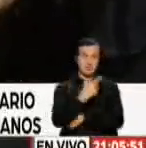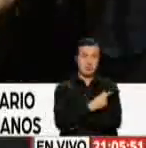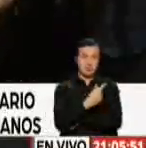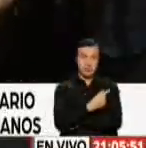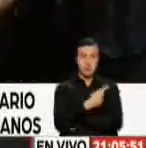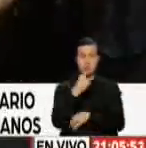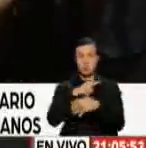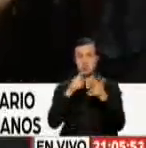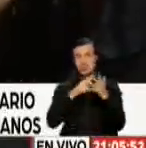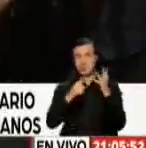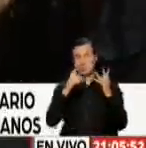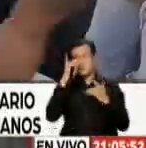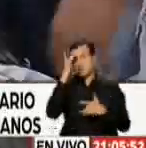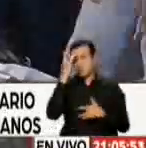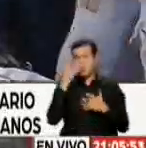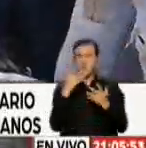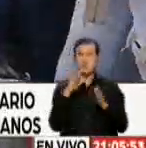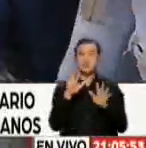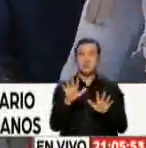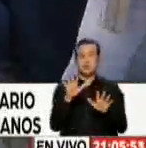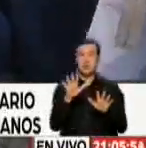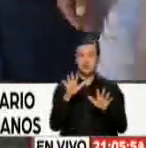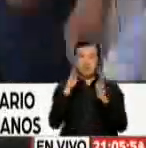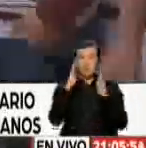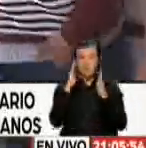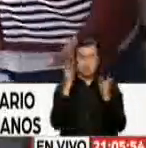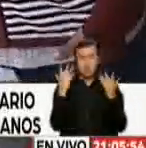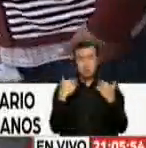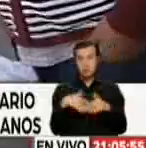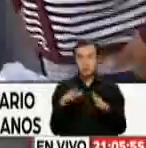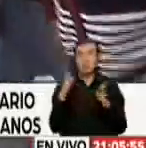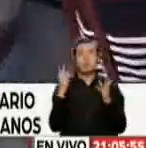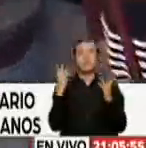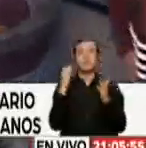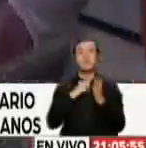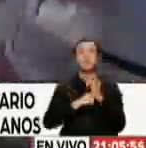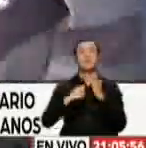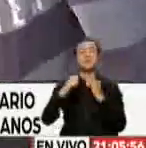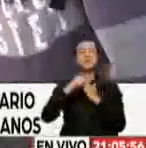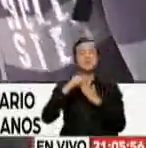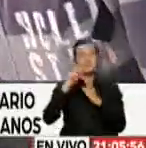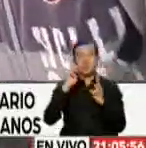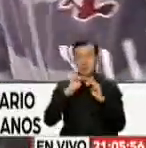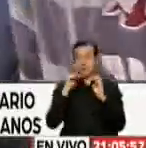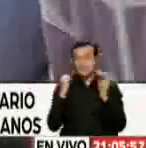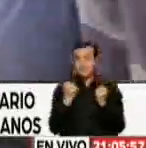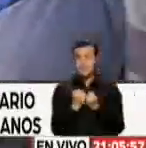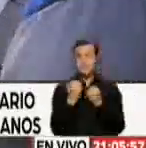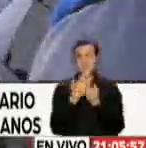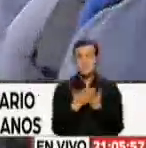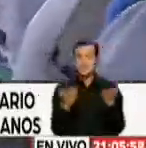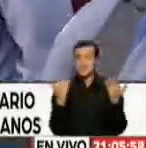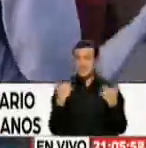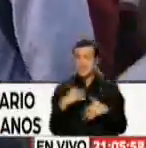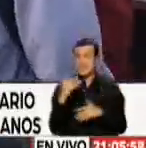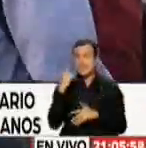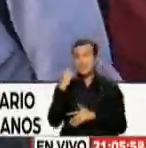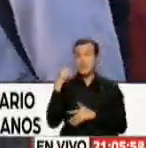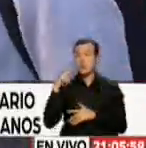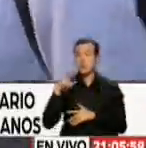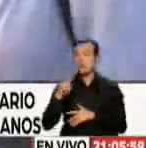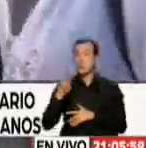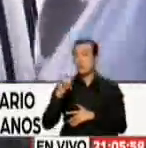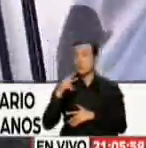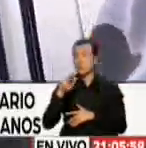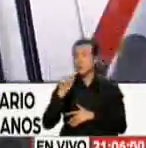contra diferentes enfermedades. 10 puntos de atención ha colocado el Ministerio de Inclusión Económica y Social en Rumichaca y en